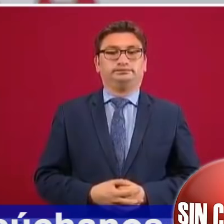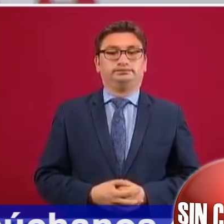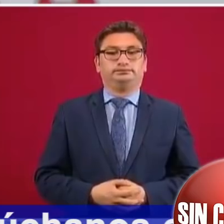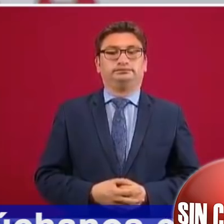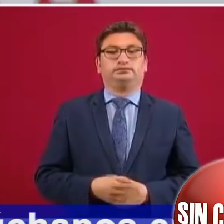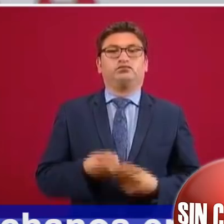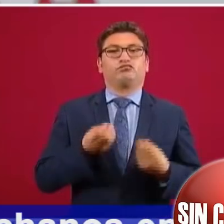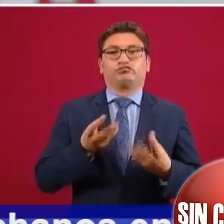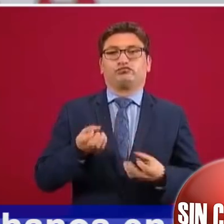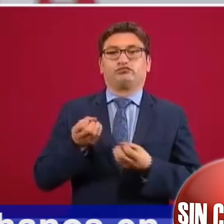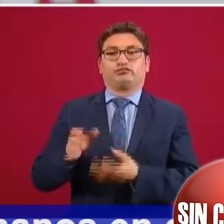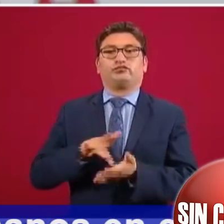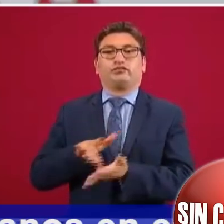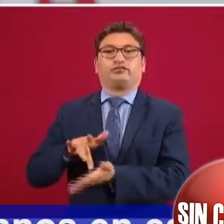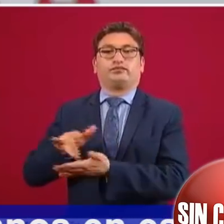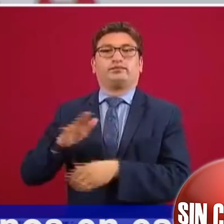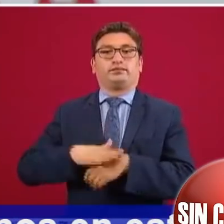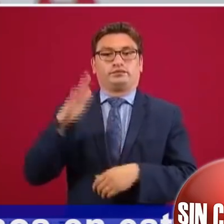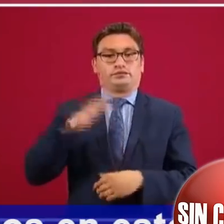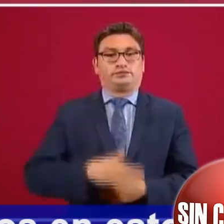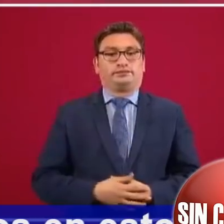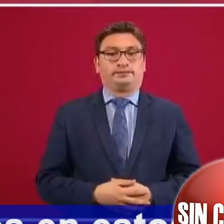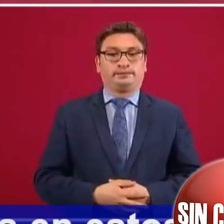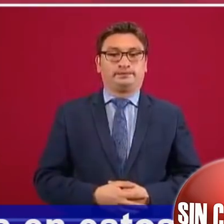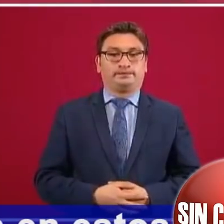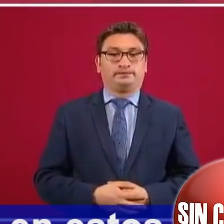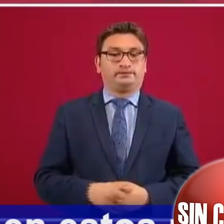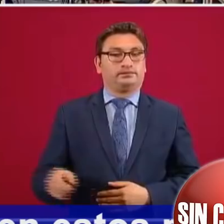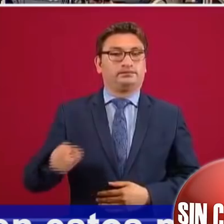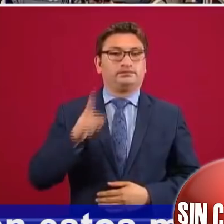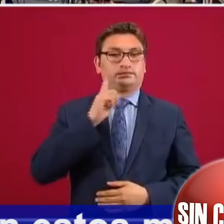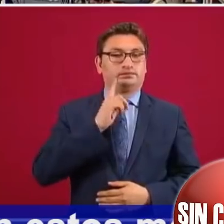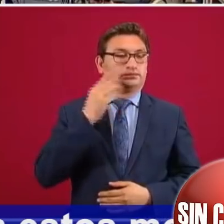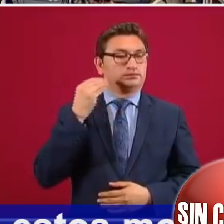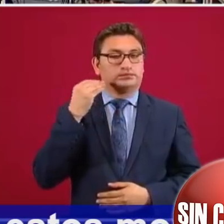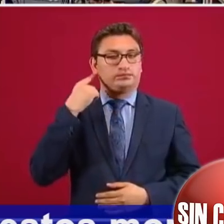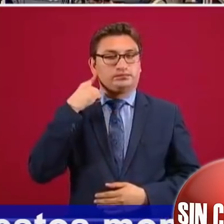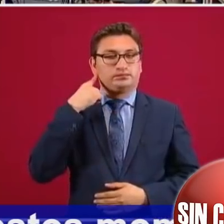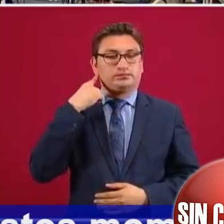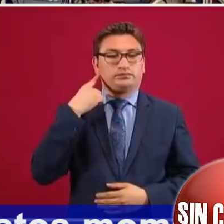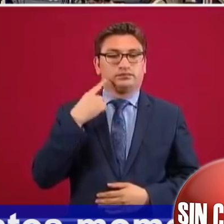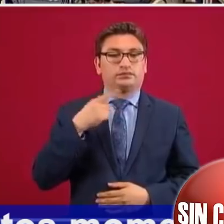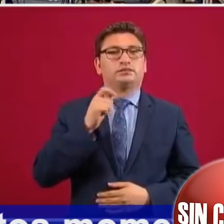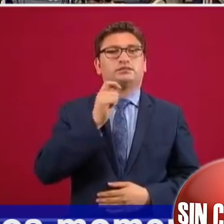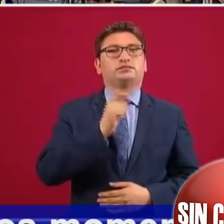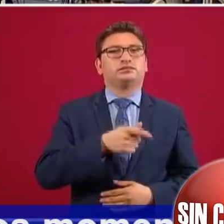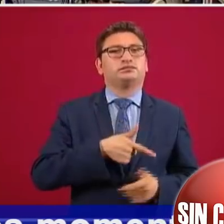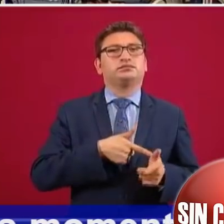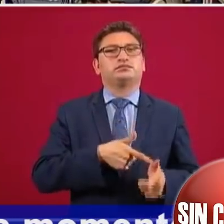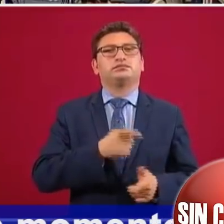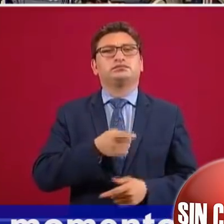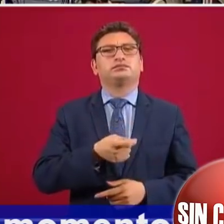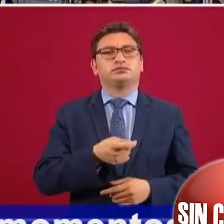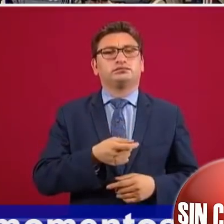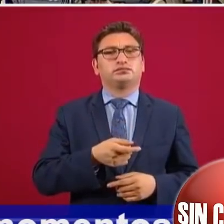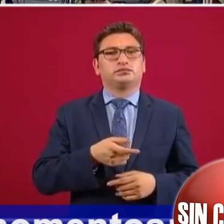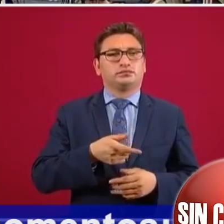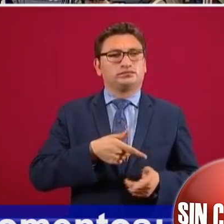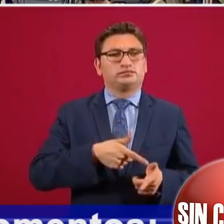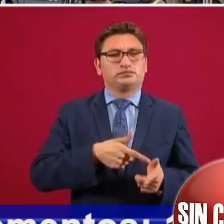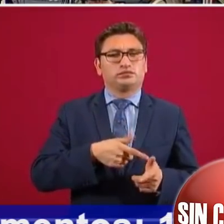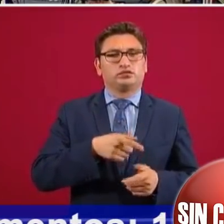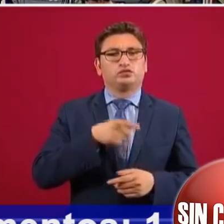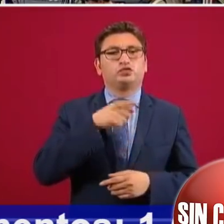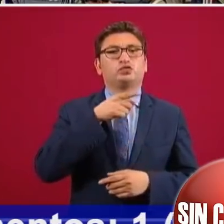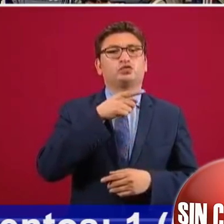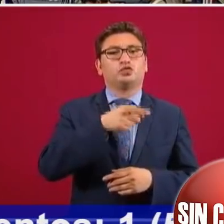entregando más a la gente. ¿Cuál va a ser la tuerca? ¿Cuál será la tuerca que van a darle la vuelta? Dijo